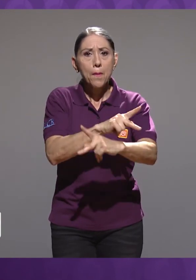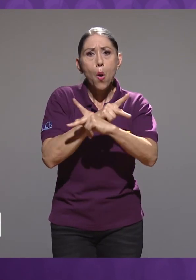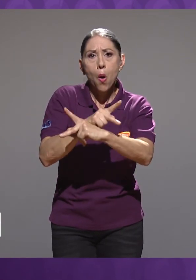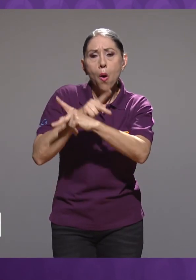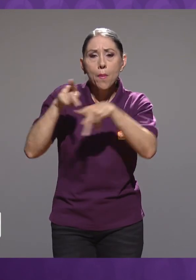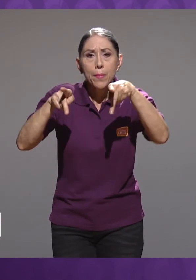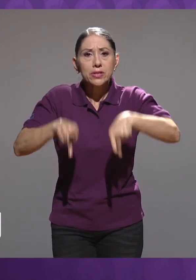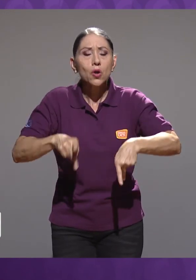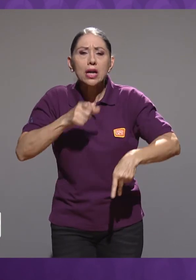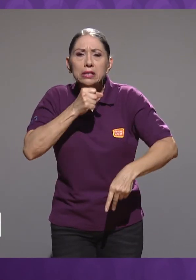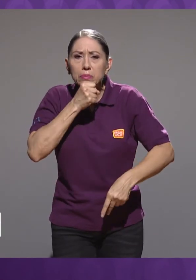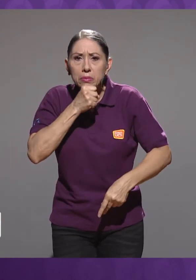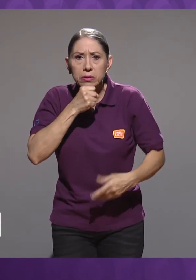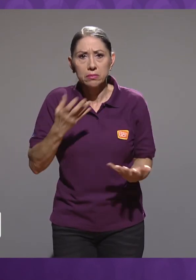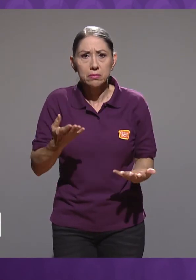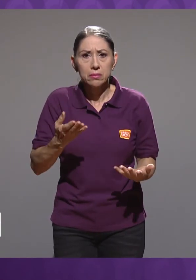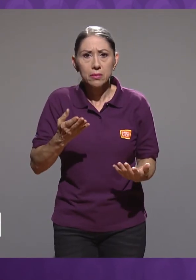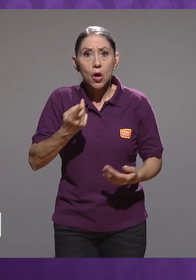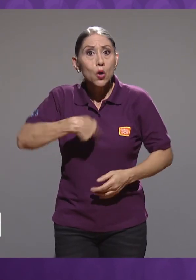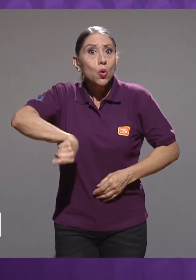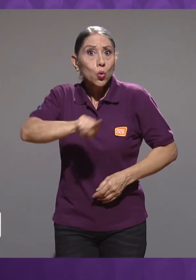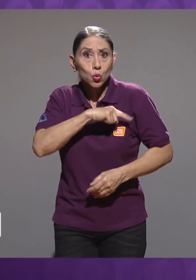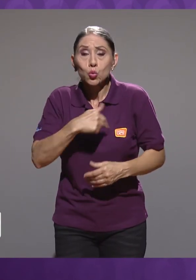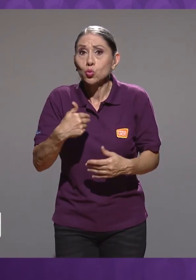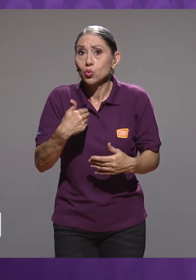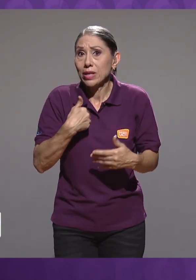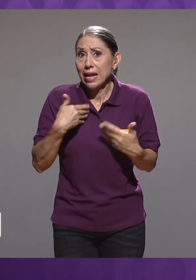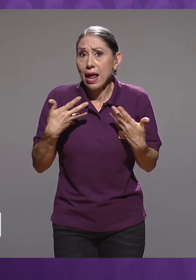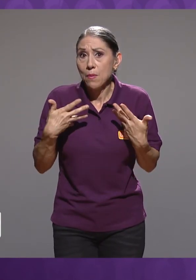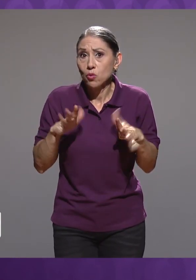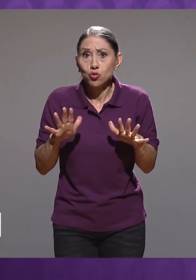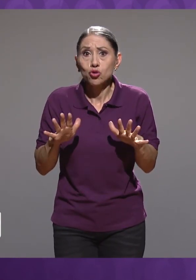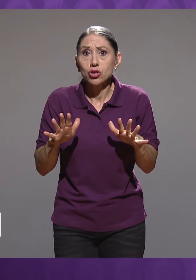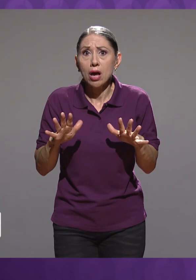protege a las personas adultas mayores. Tenemos un vasto